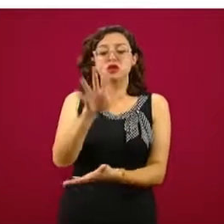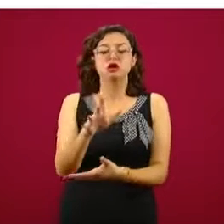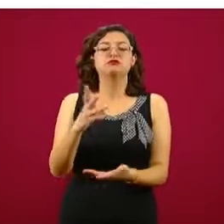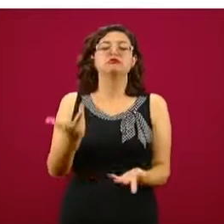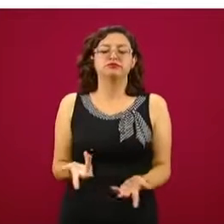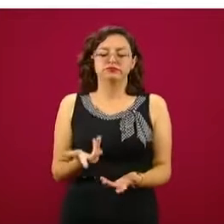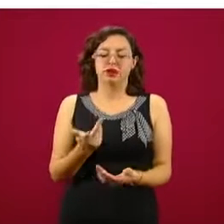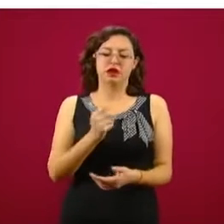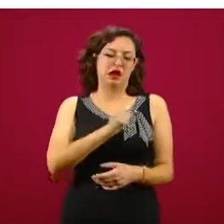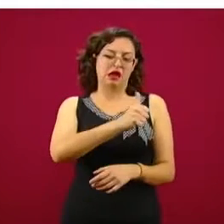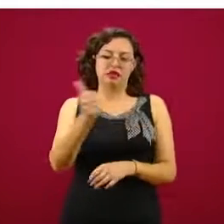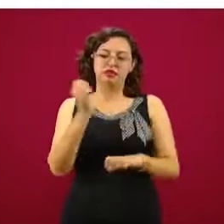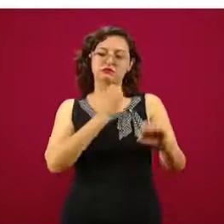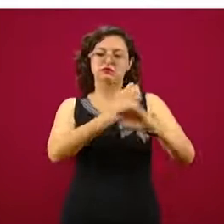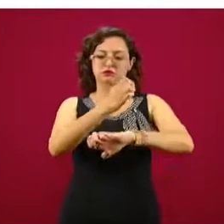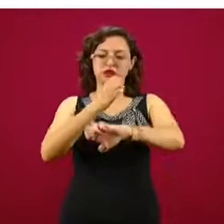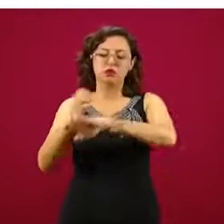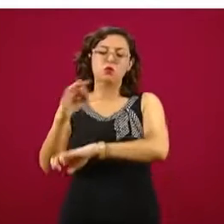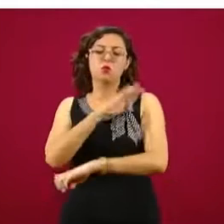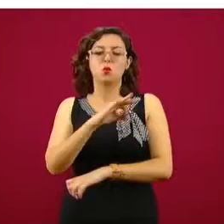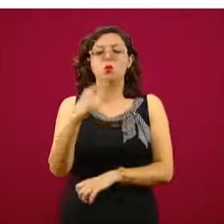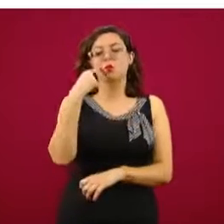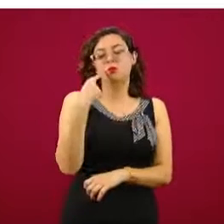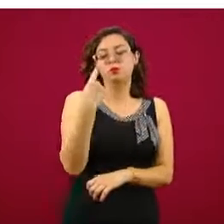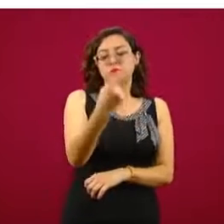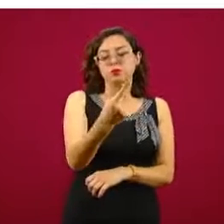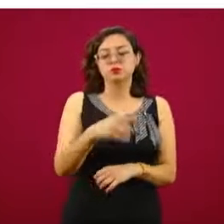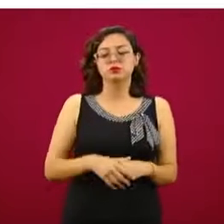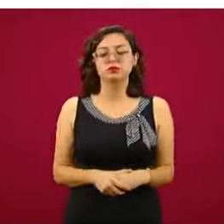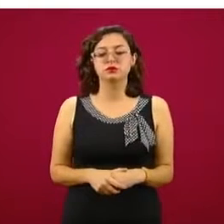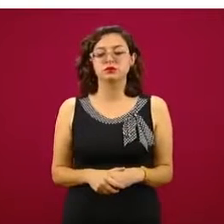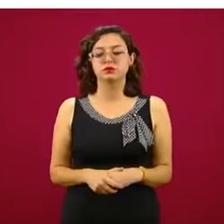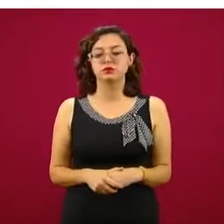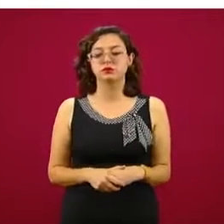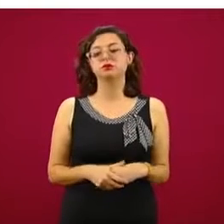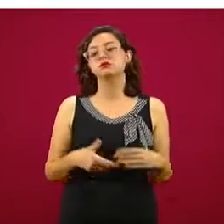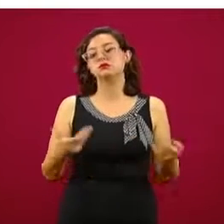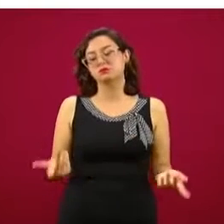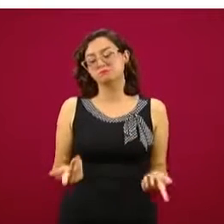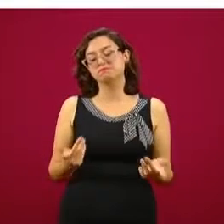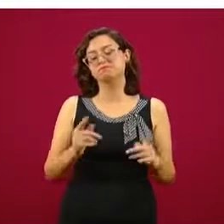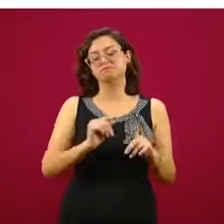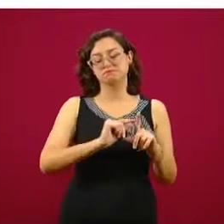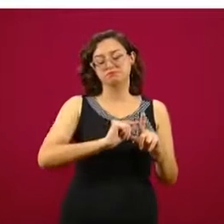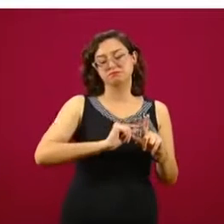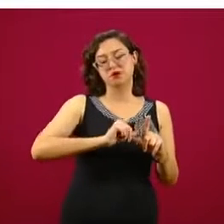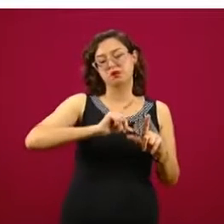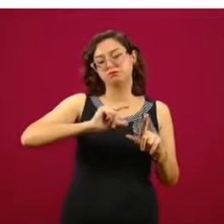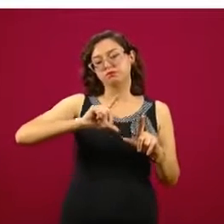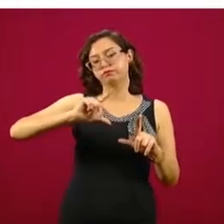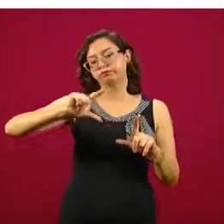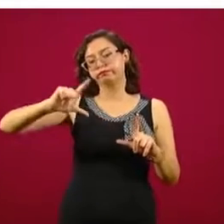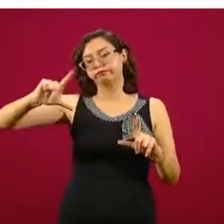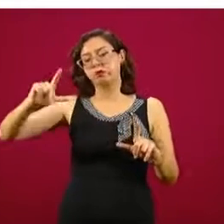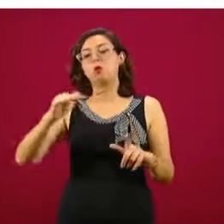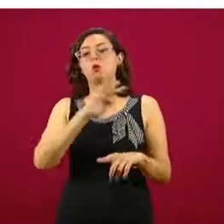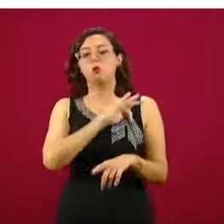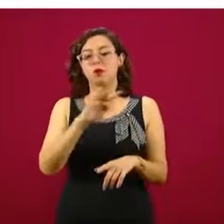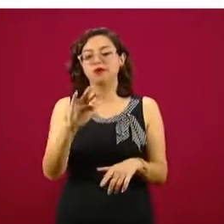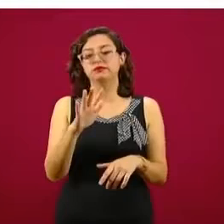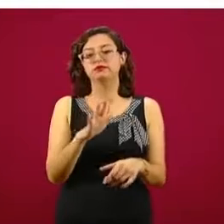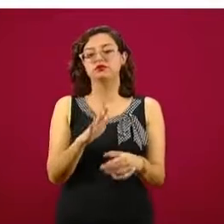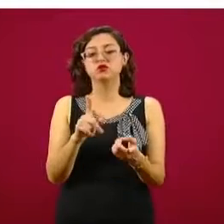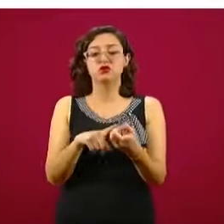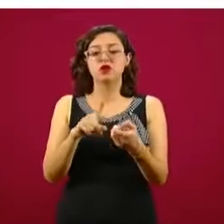para cada una de las entidades federativas y dónde podemos esperar que estas a su vez se incrementen, que es donde están todavía los